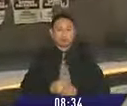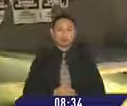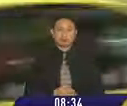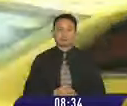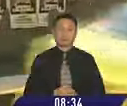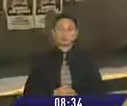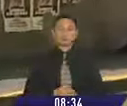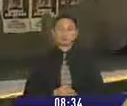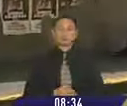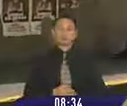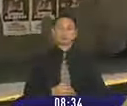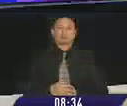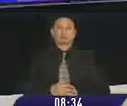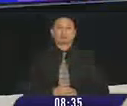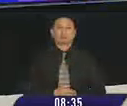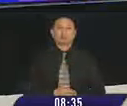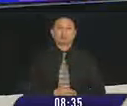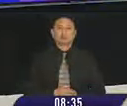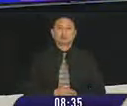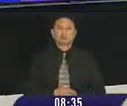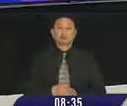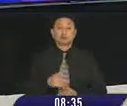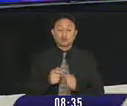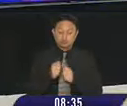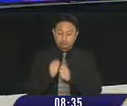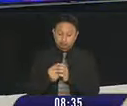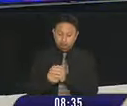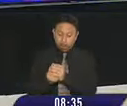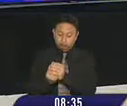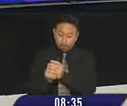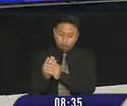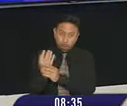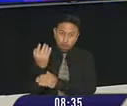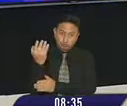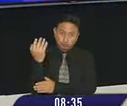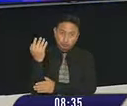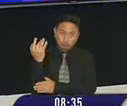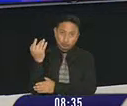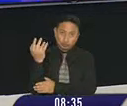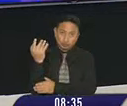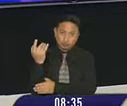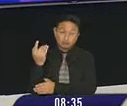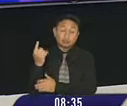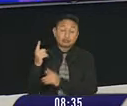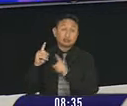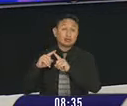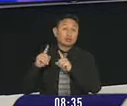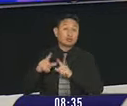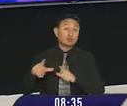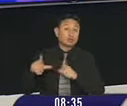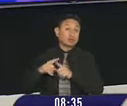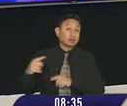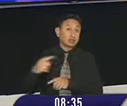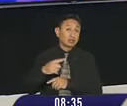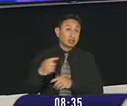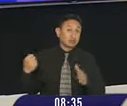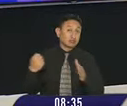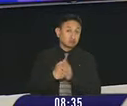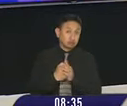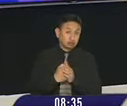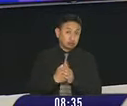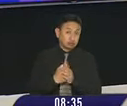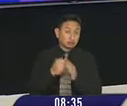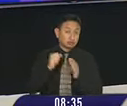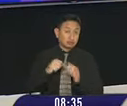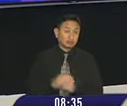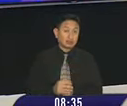Informó Priscila Cadena. Encendiendo la velita de la esperanza, porque en varios sectores donde ocurren estos accidentes, sobre todo